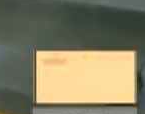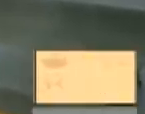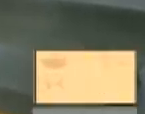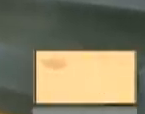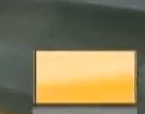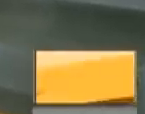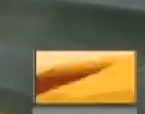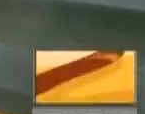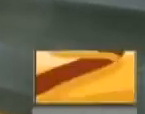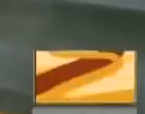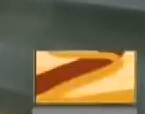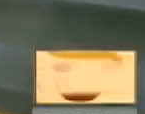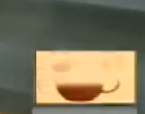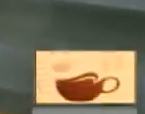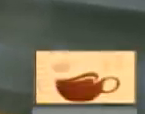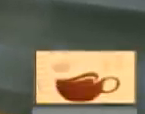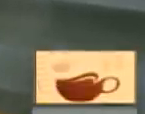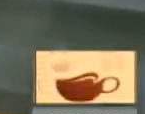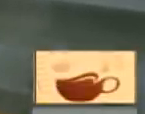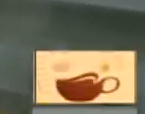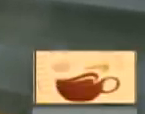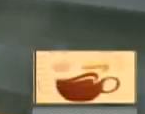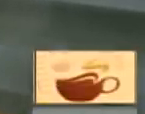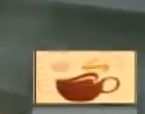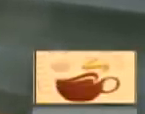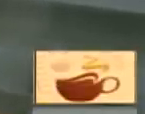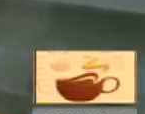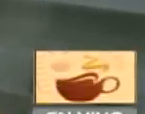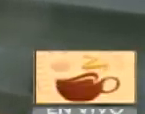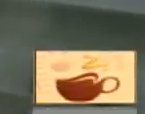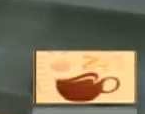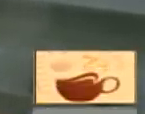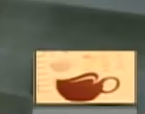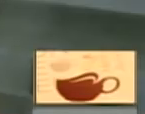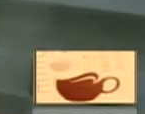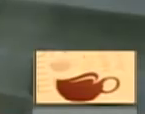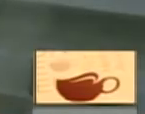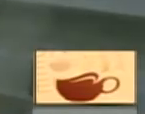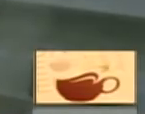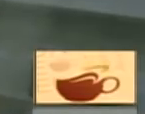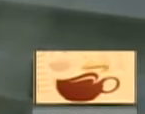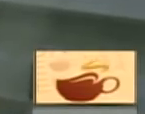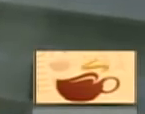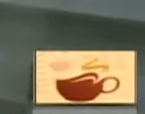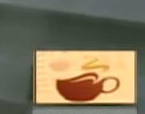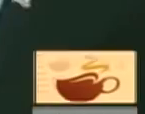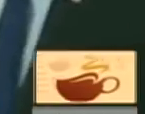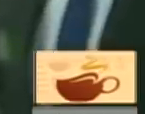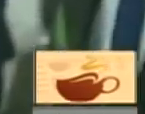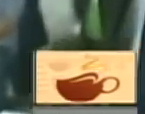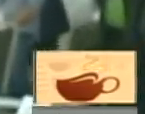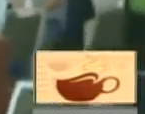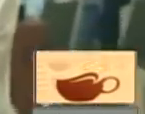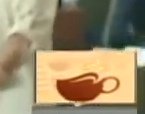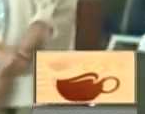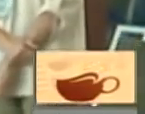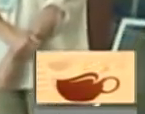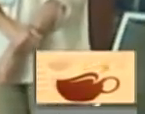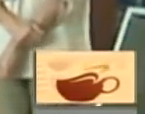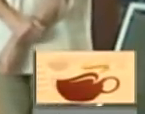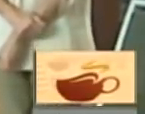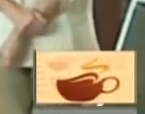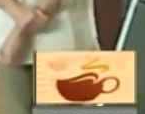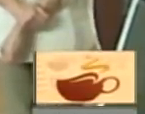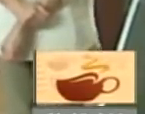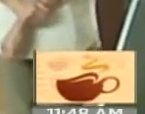que ha instalado el Consejo Nacional Electoral en la sede de Plaza Caracas, porque el día de hoy se tiene previsto presentar a las organizaciones con fines políticos